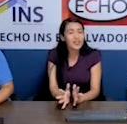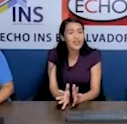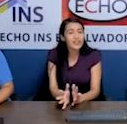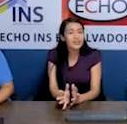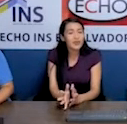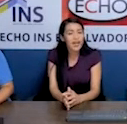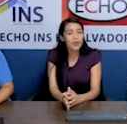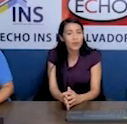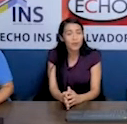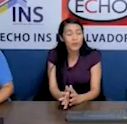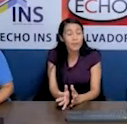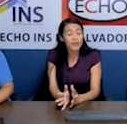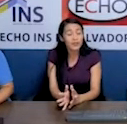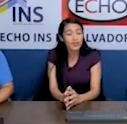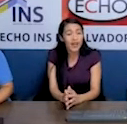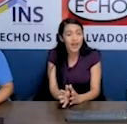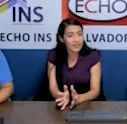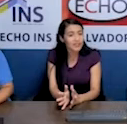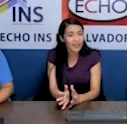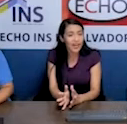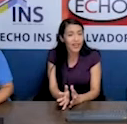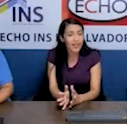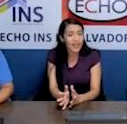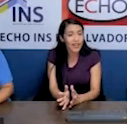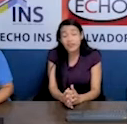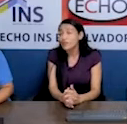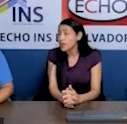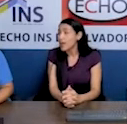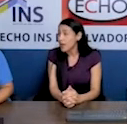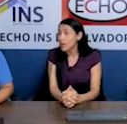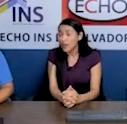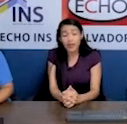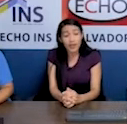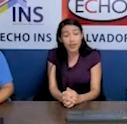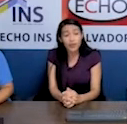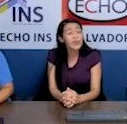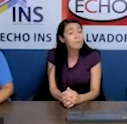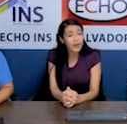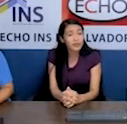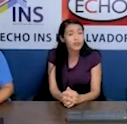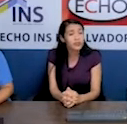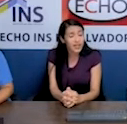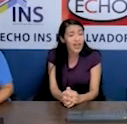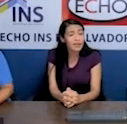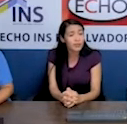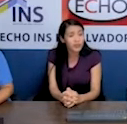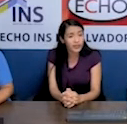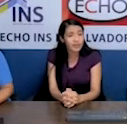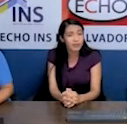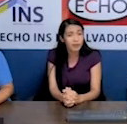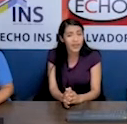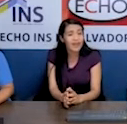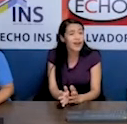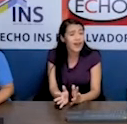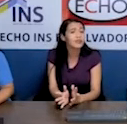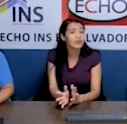que el hecho que quede secuelado una persona a esta edad significa un impacto social,